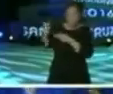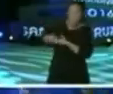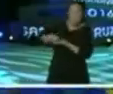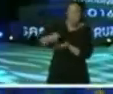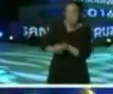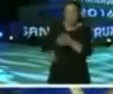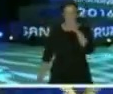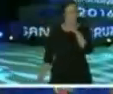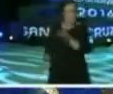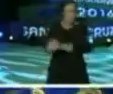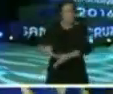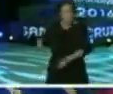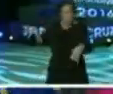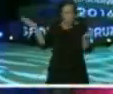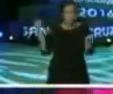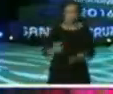culo.